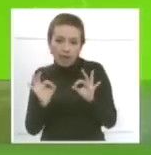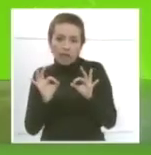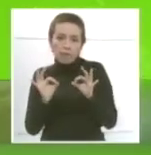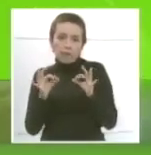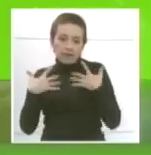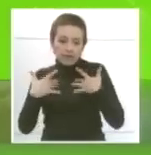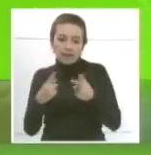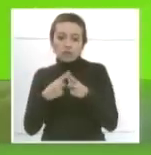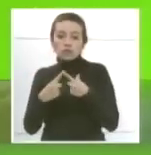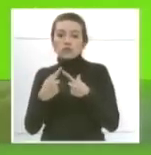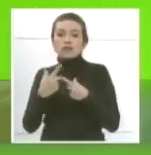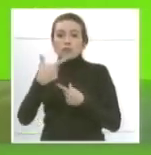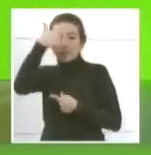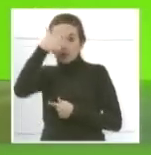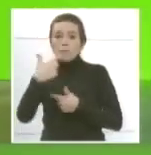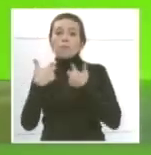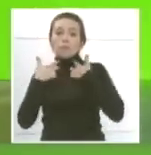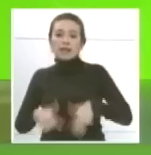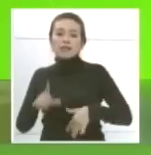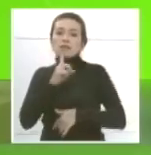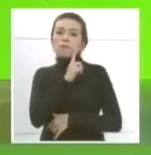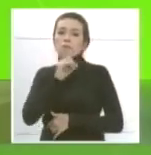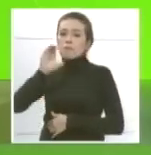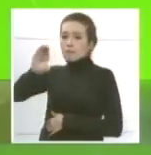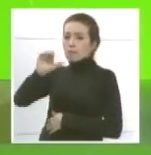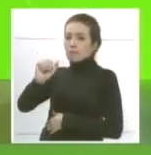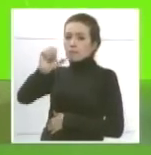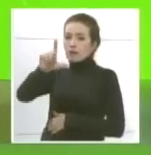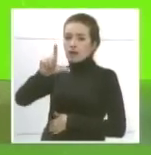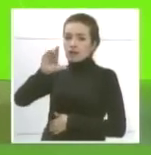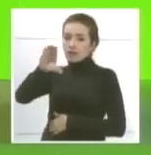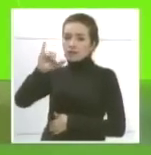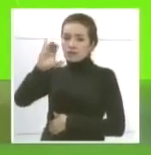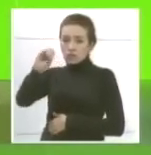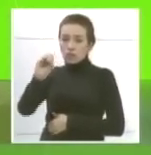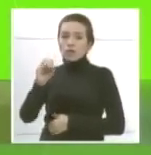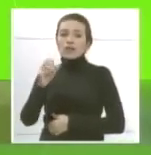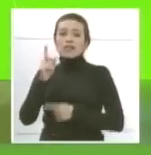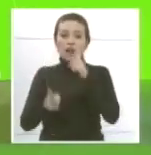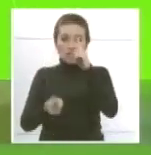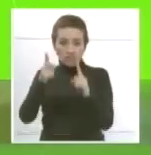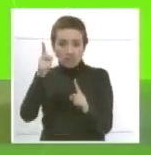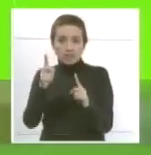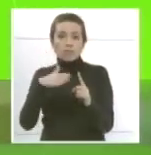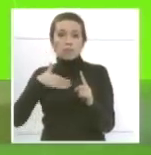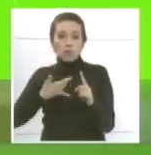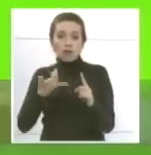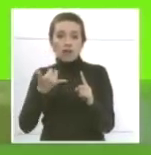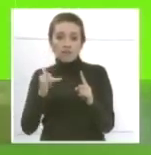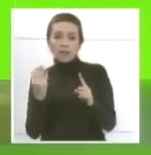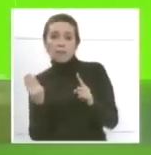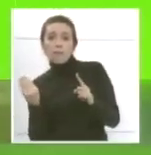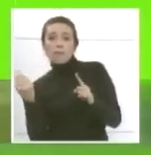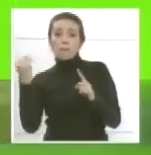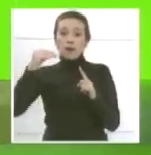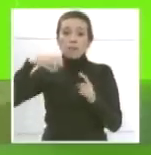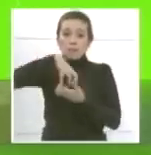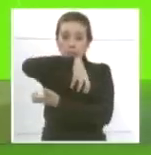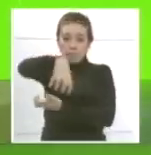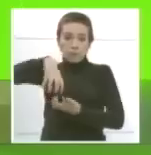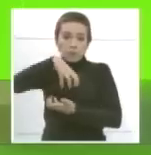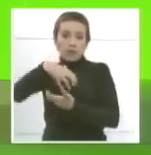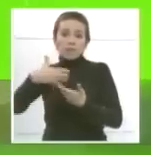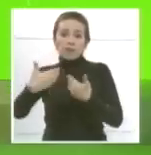darle estabilidad. Y muchas veces eso forma una serie de piquitos que se llaman osteofitos que pueden aumentar el problema de irritación de la